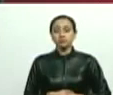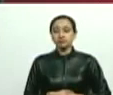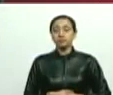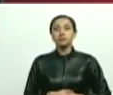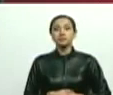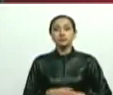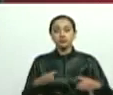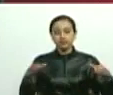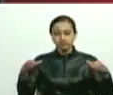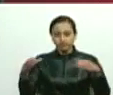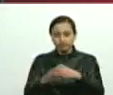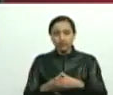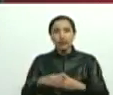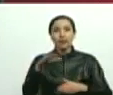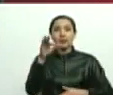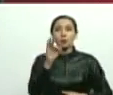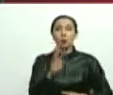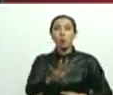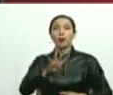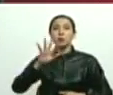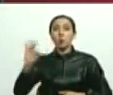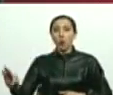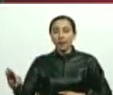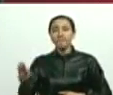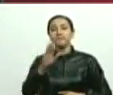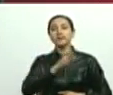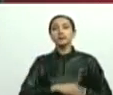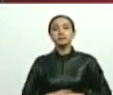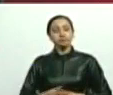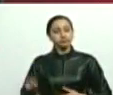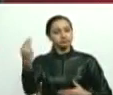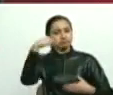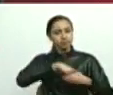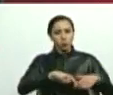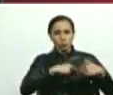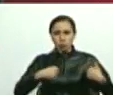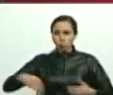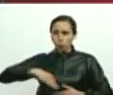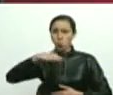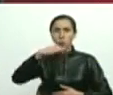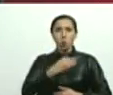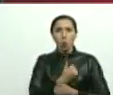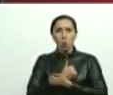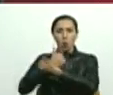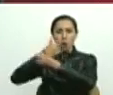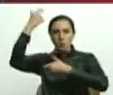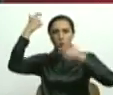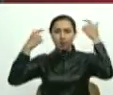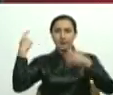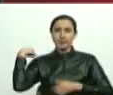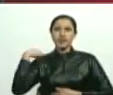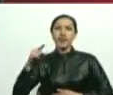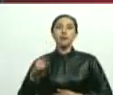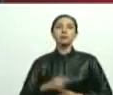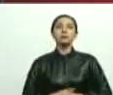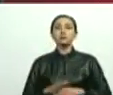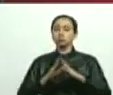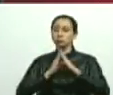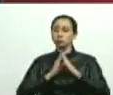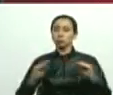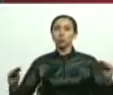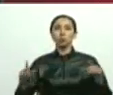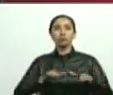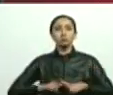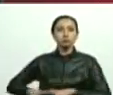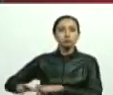en su corazón, es más fácil porque lo lleva para todos lados. Lleva el espíritu y el amor a Chávez que tenemos aquí para todos lados. No